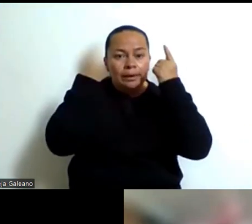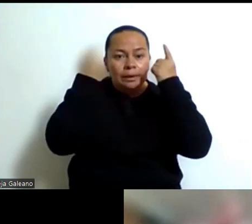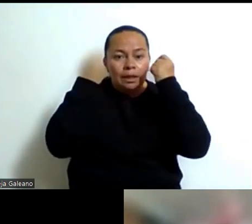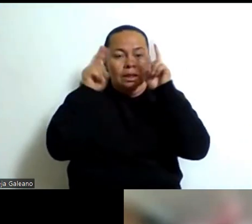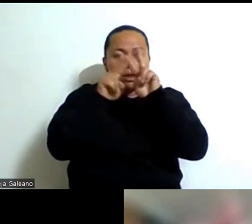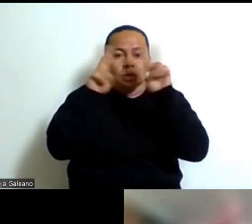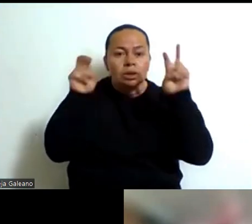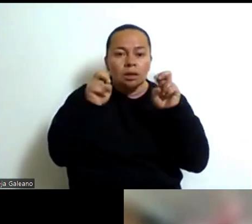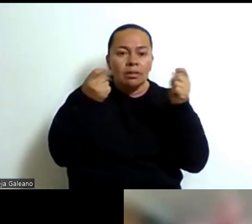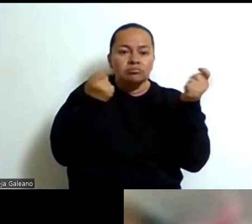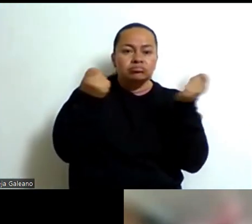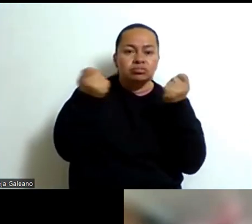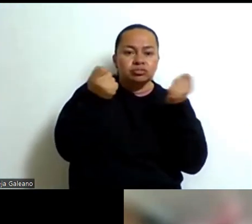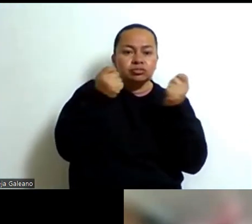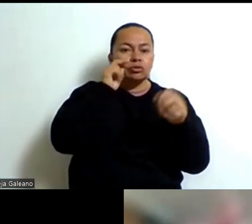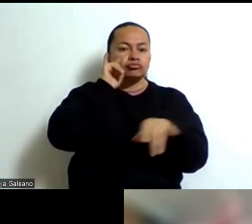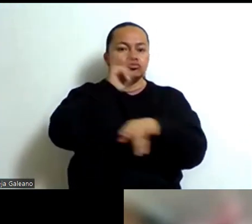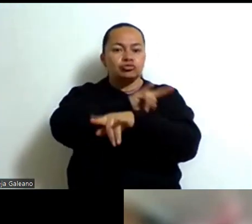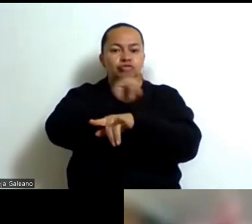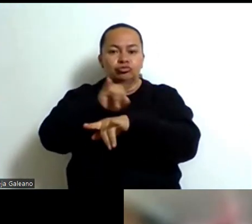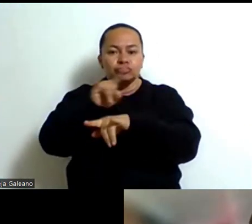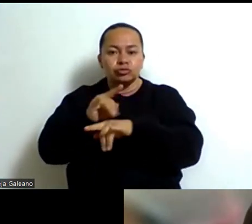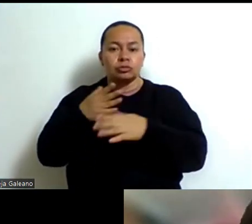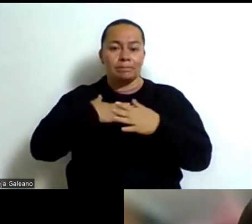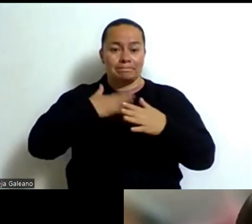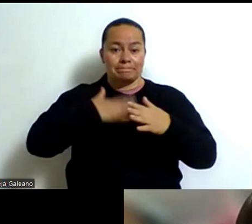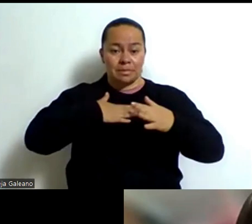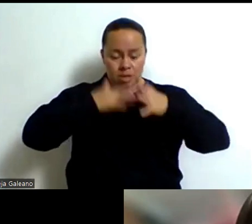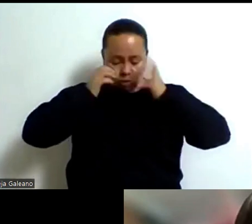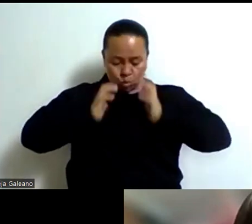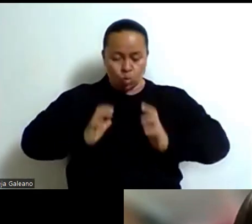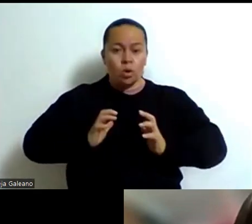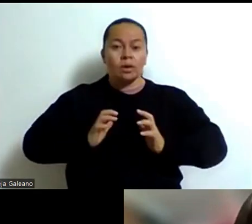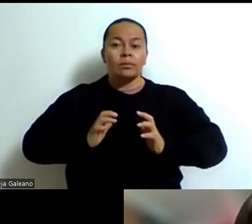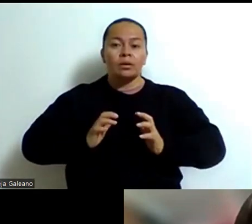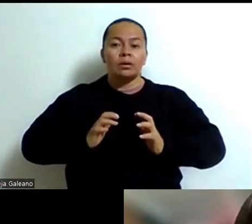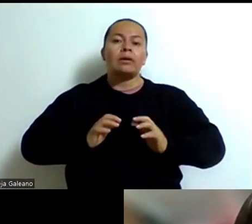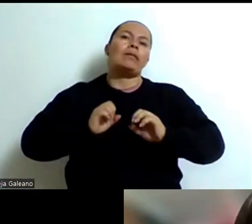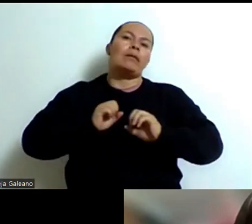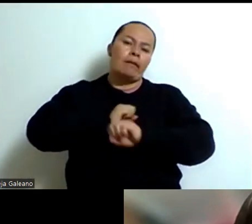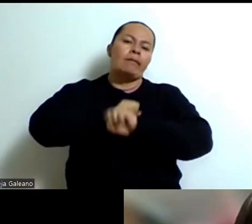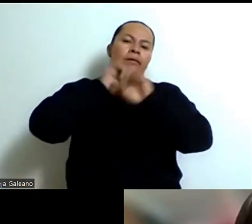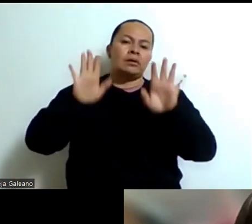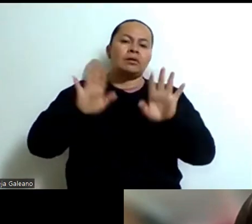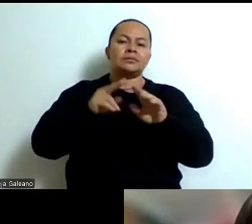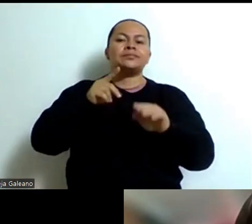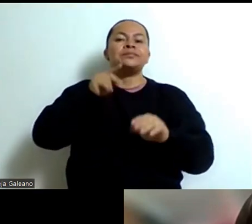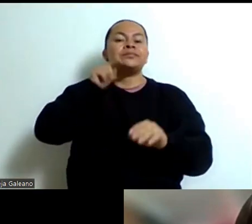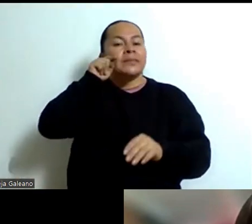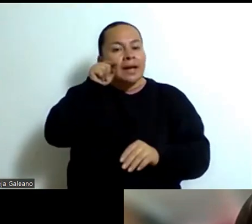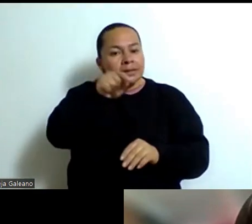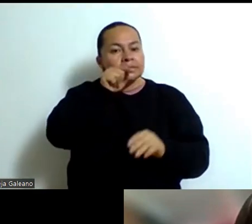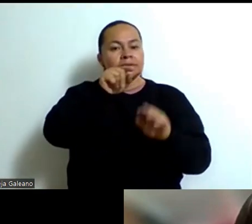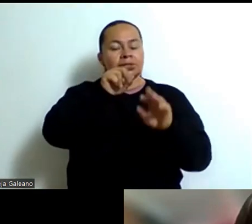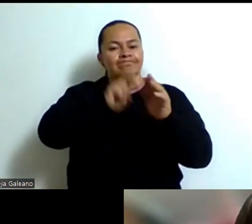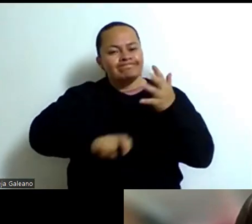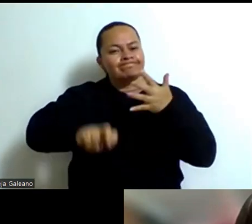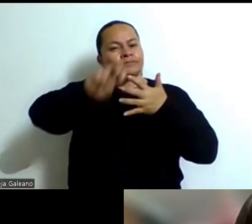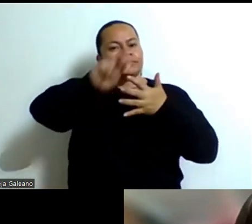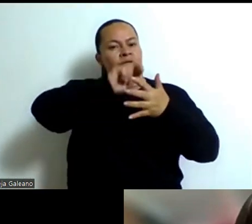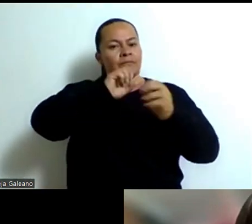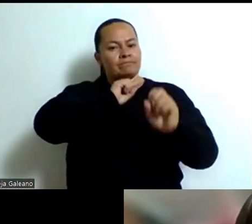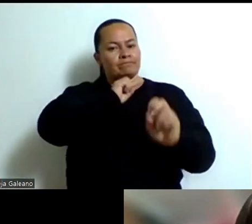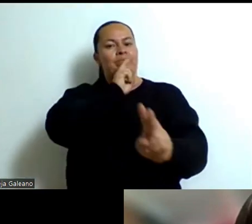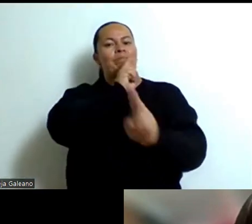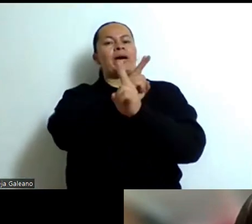vigilancia sobre mi propio cuerpo sí Entonces a ese nivel de violencias estamos